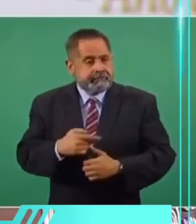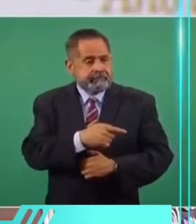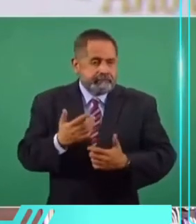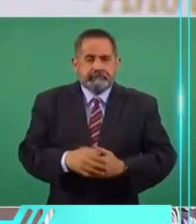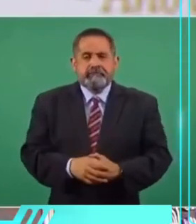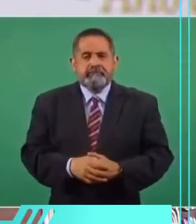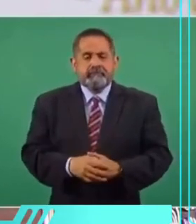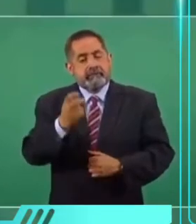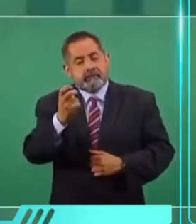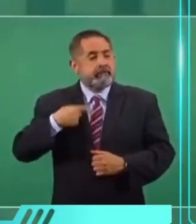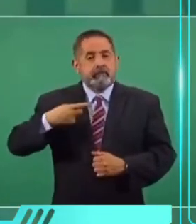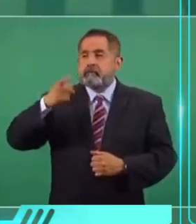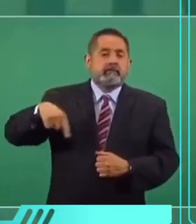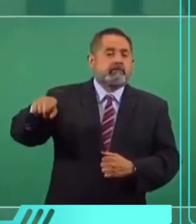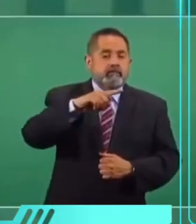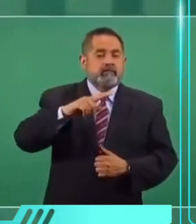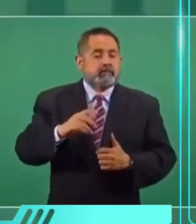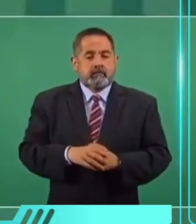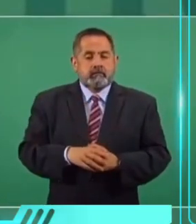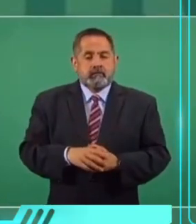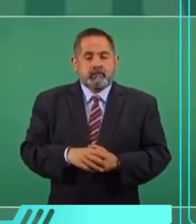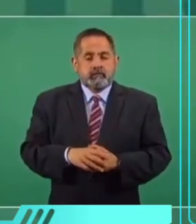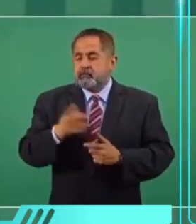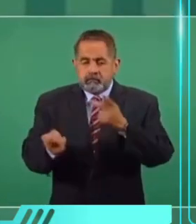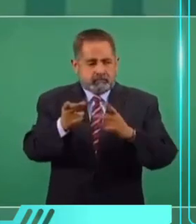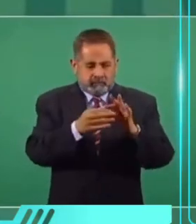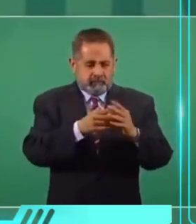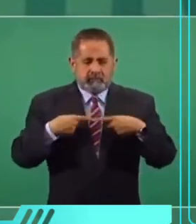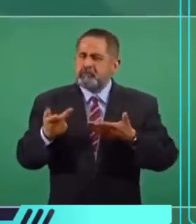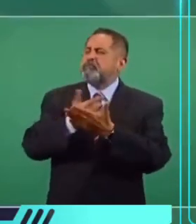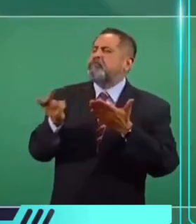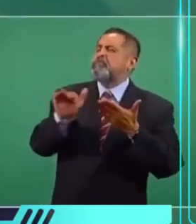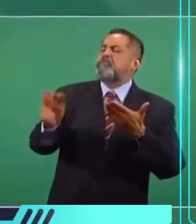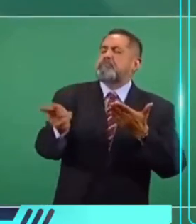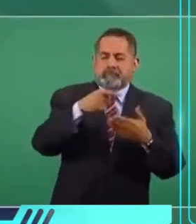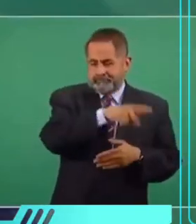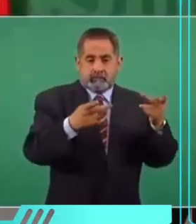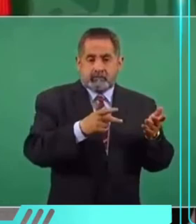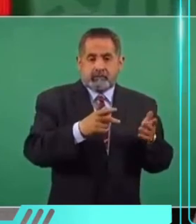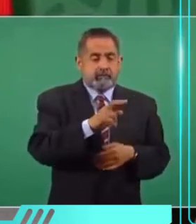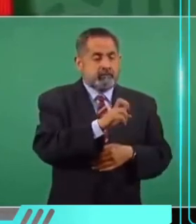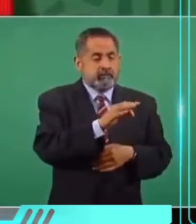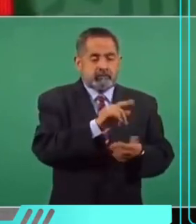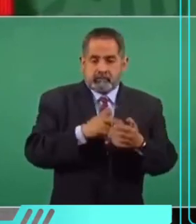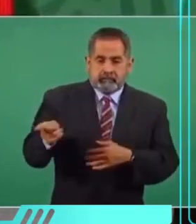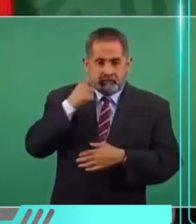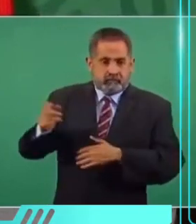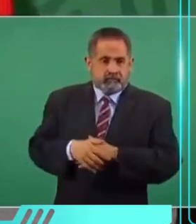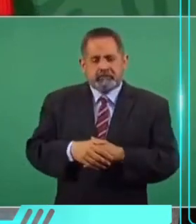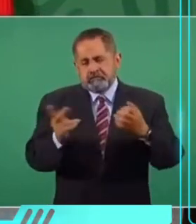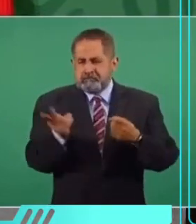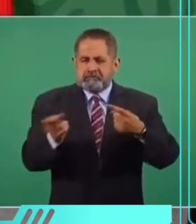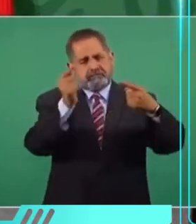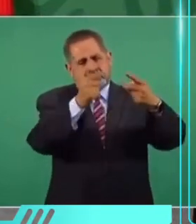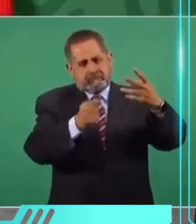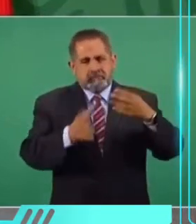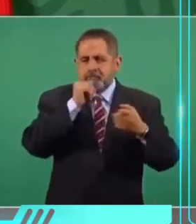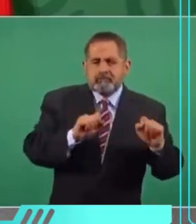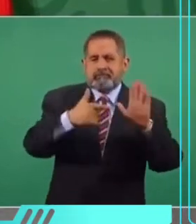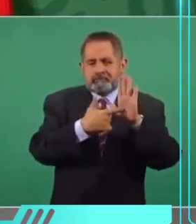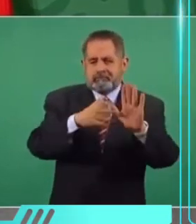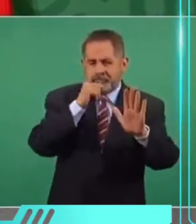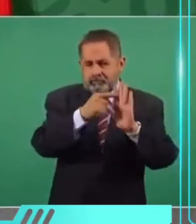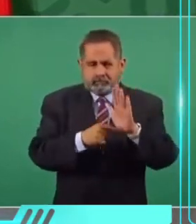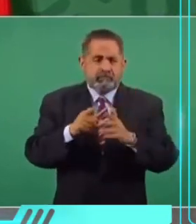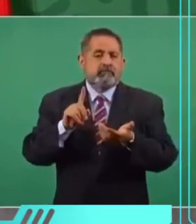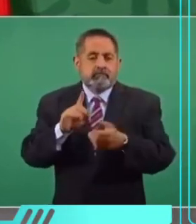detenernos. Entonces la gente, cuando le preguntan en Reforma, entre otras preguntas, que no voy a poner las